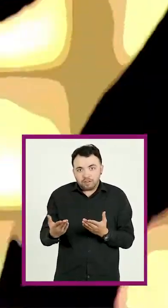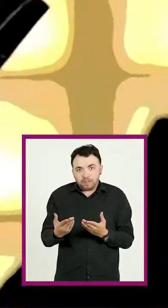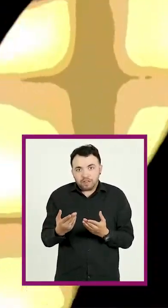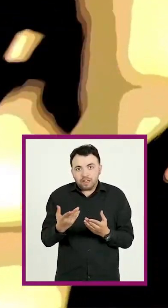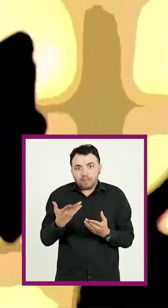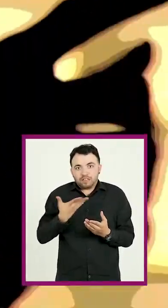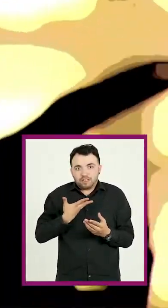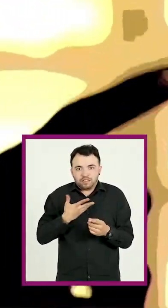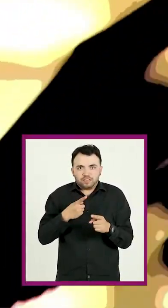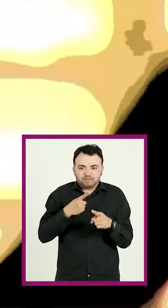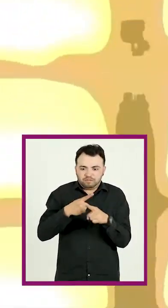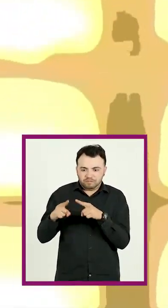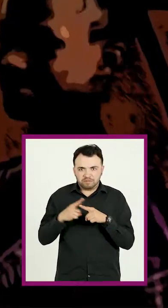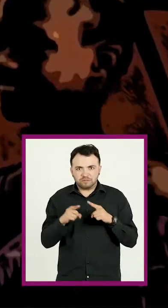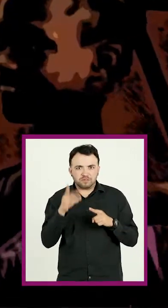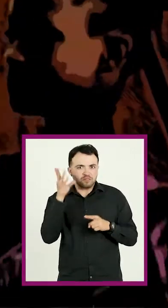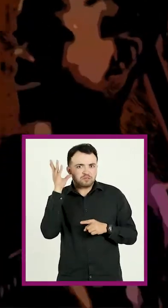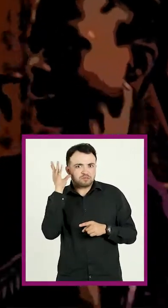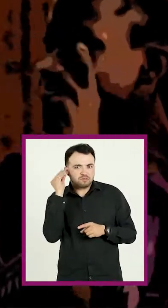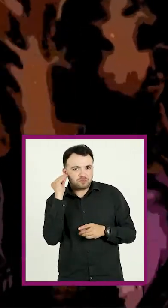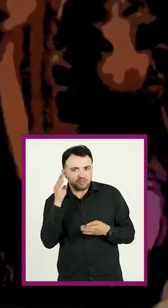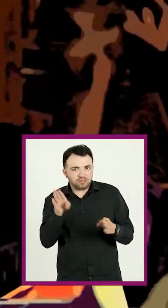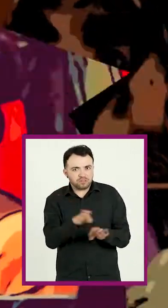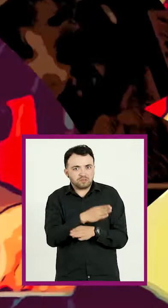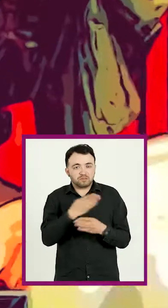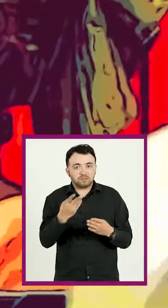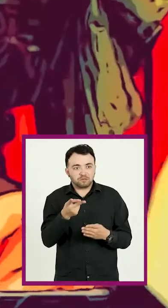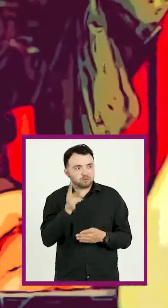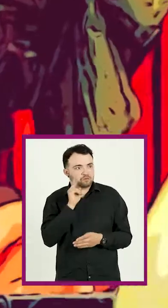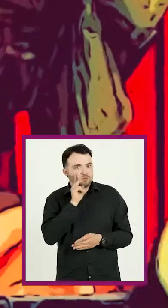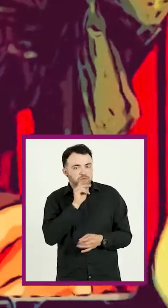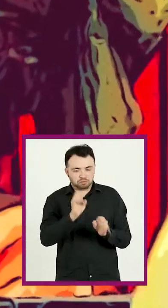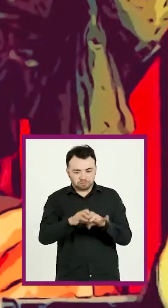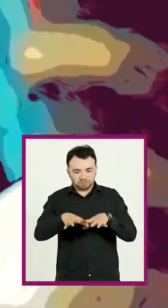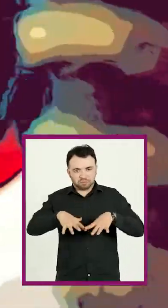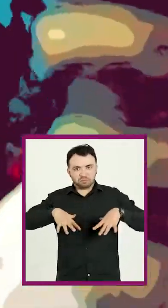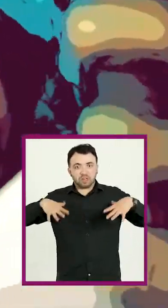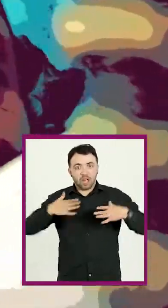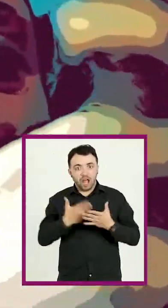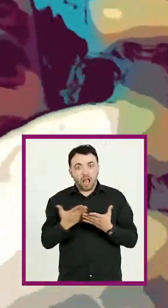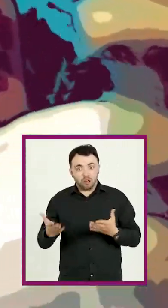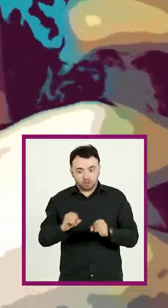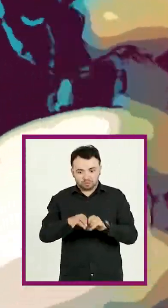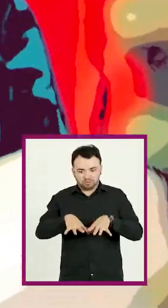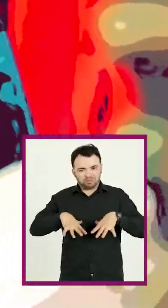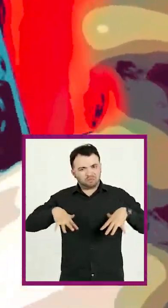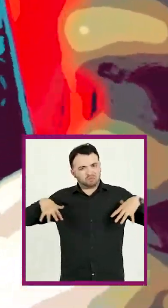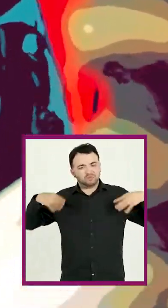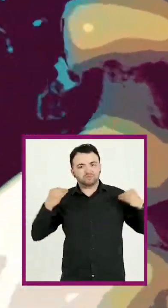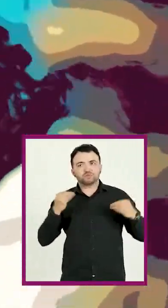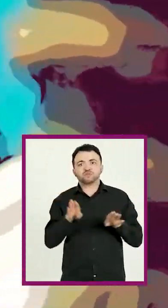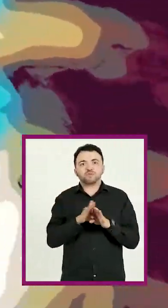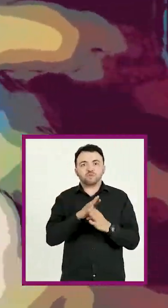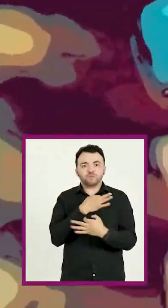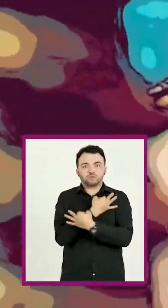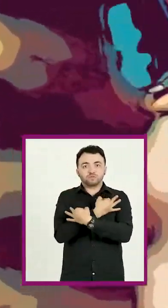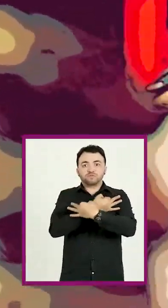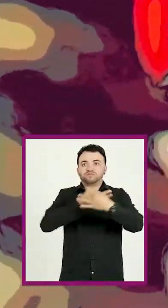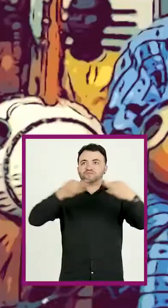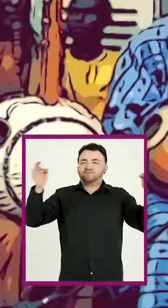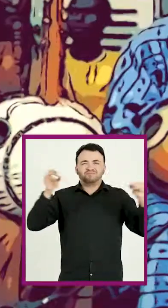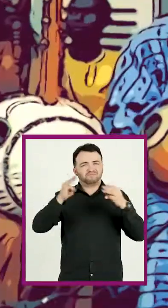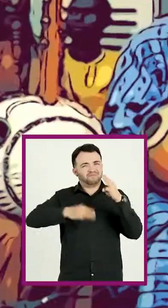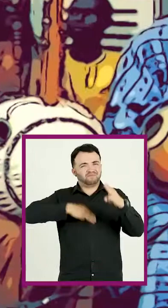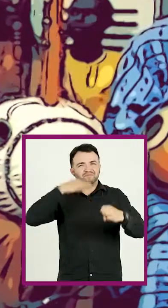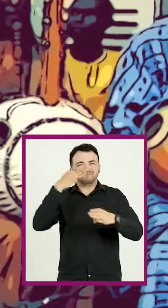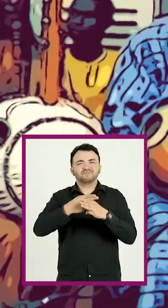en la técnica de su música, se presentan en escenarios internacionales, difundiendo la visión cultural de África Occidental